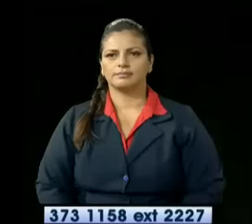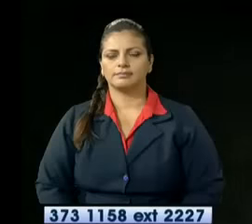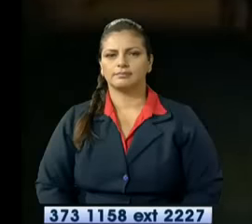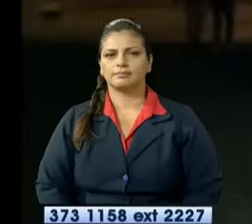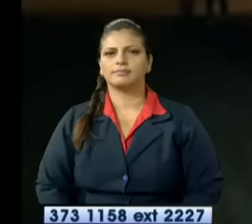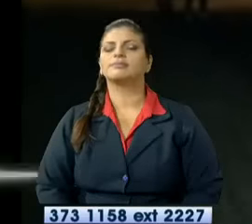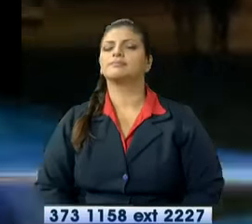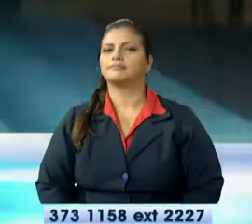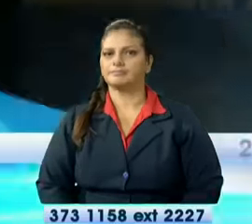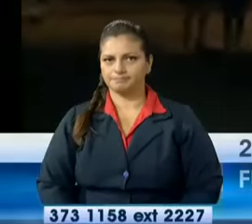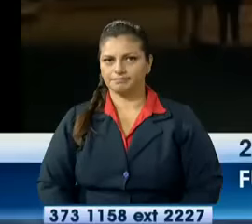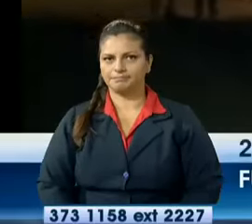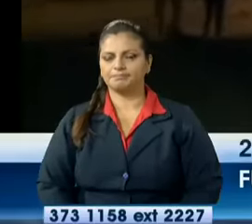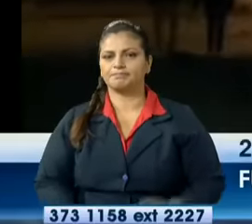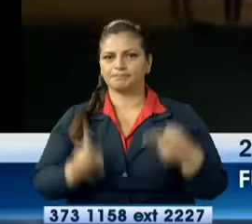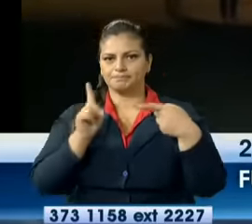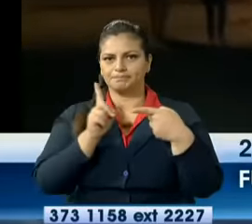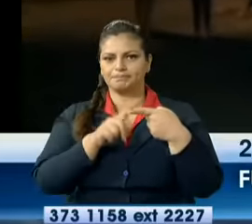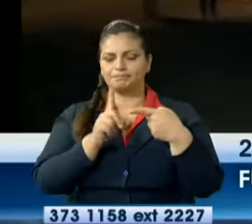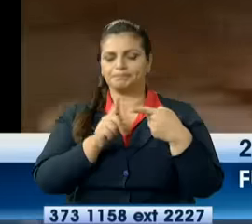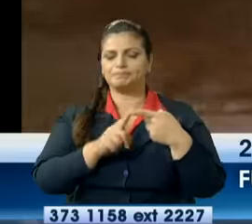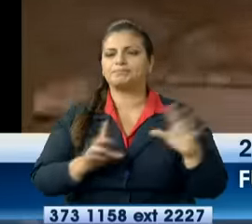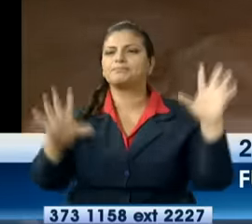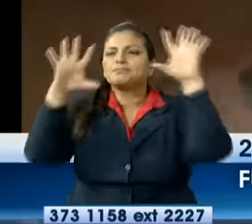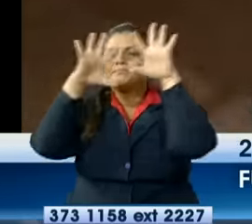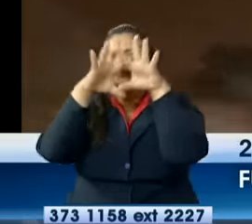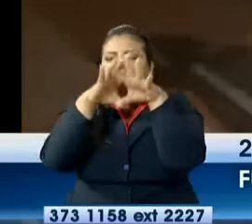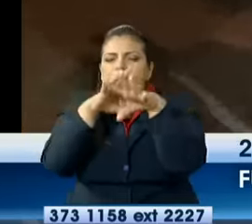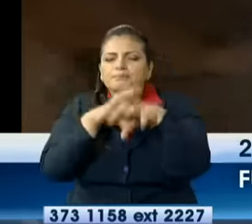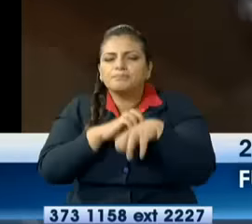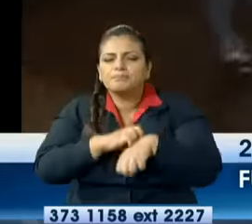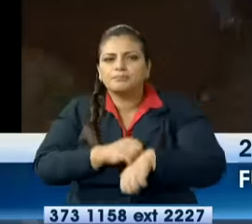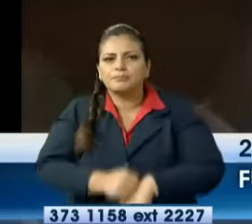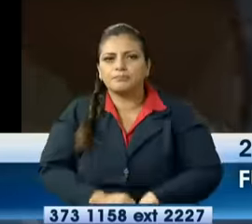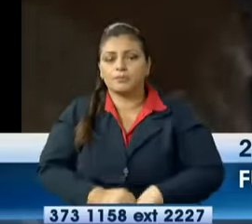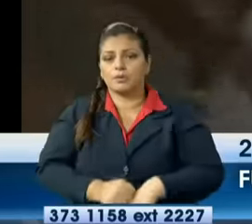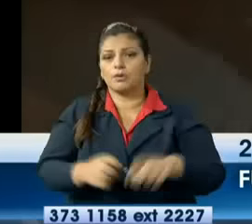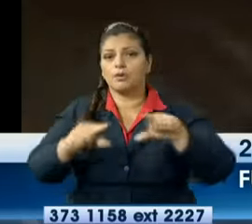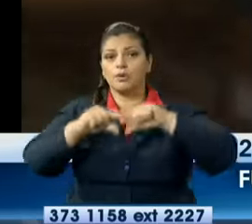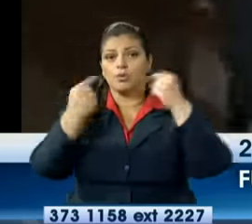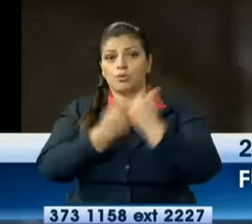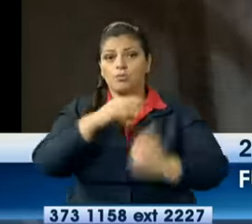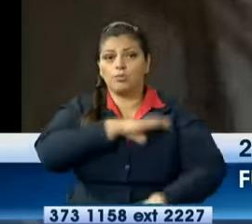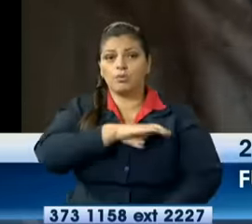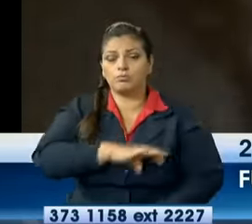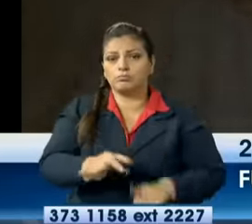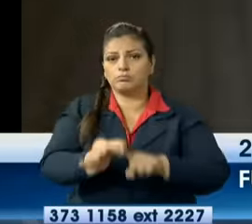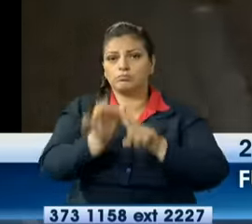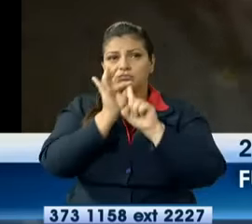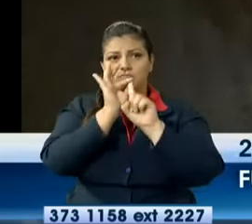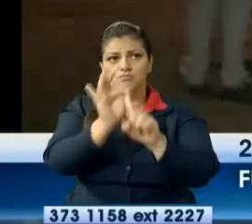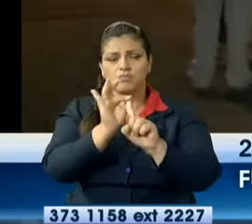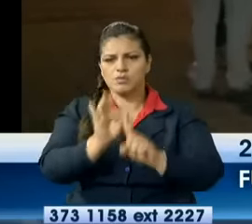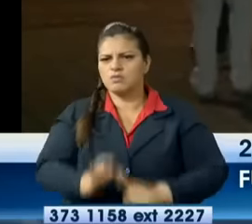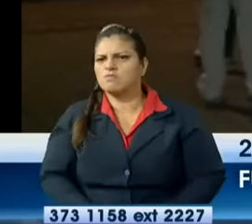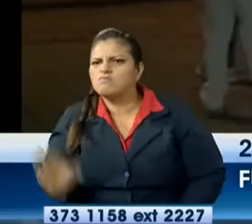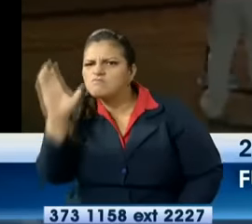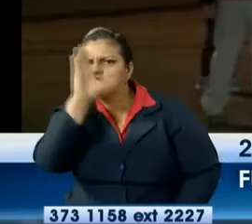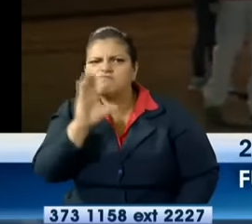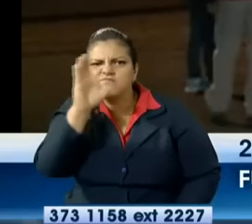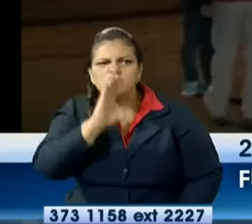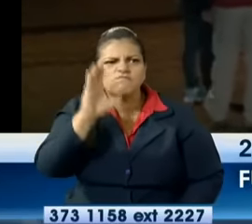En medio de la quietud de la noche y mientras todos dormían, la unidad especializada de la Policía Nacional de Inteligencia y Contrainteligencia